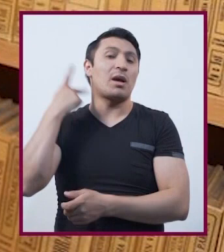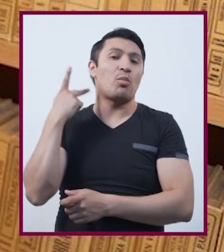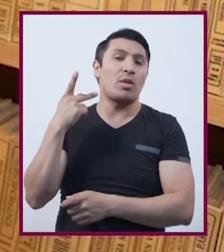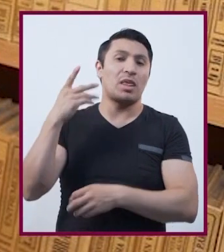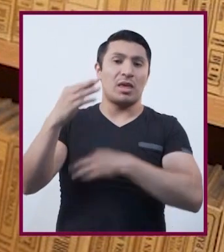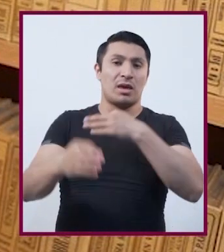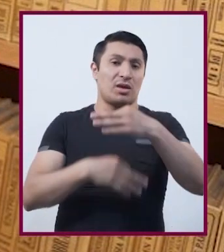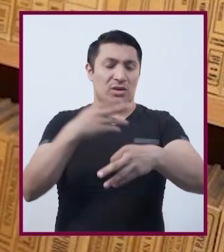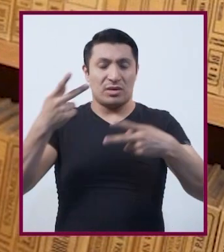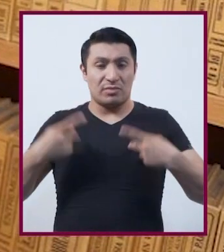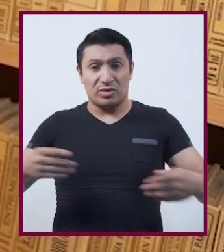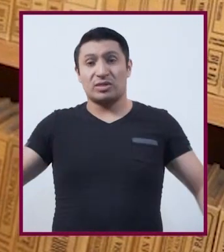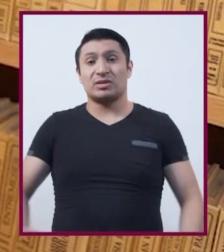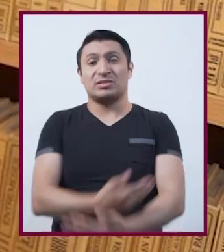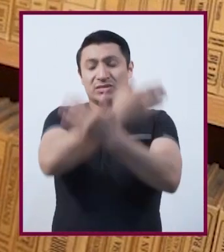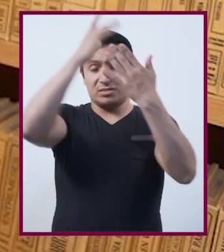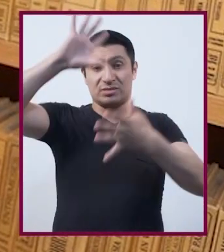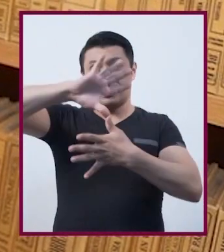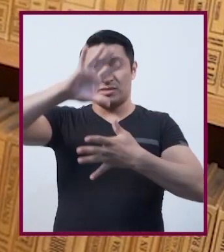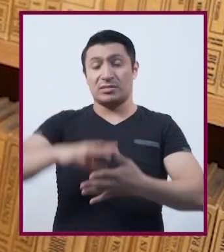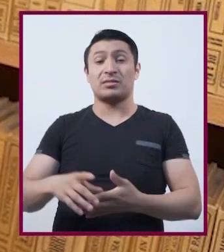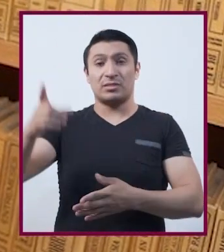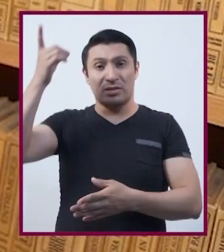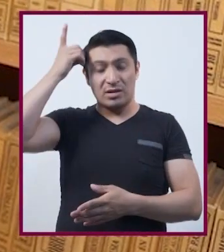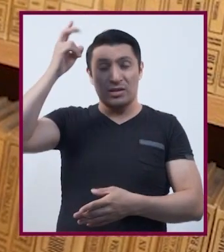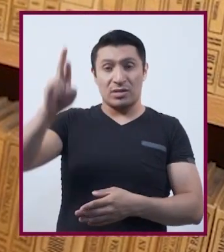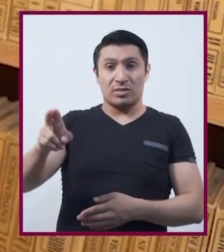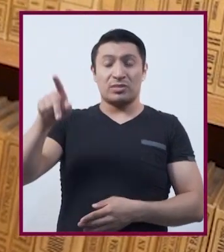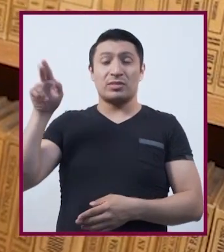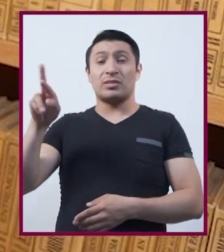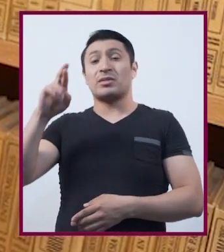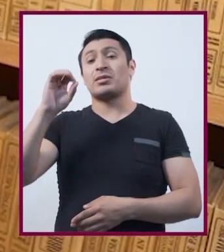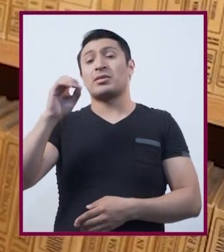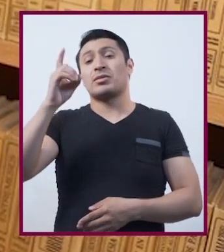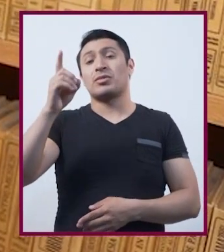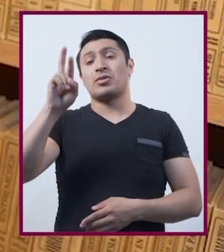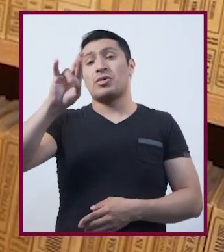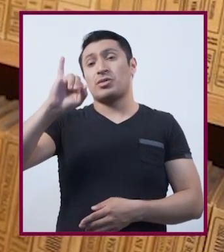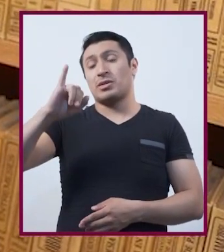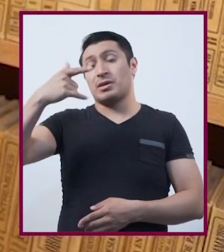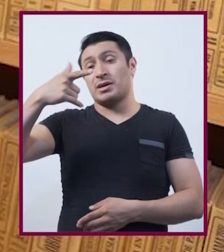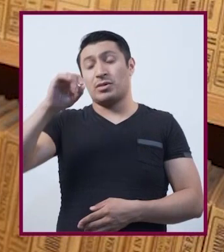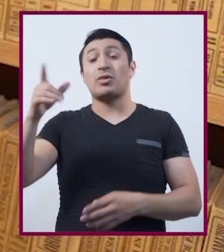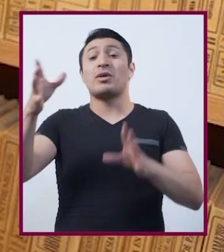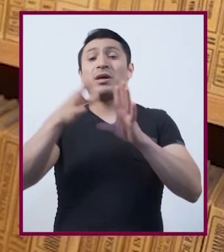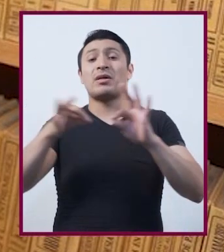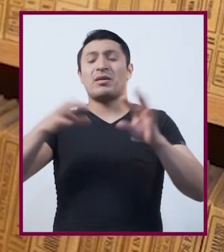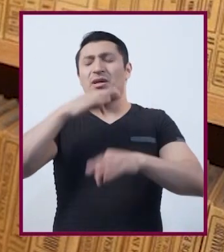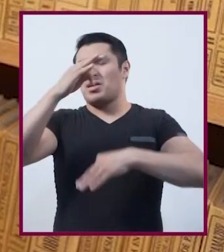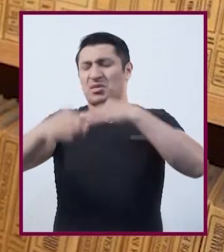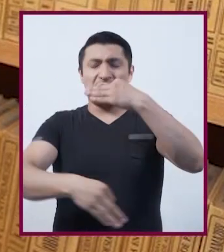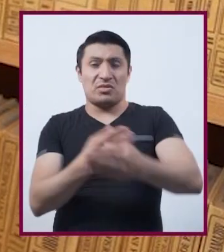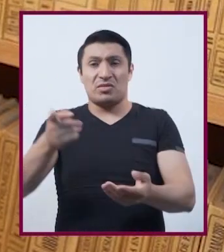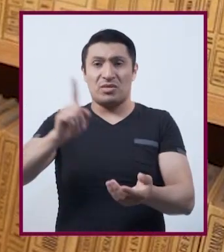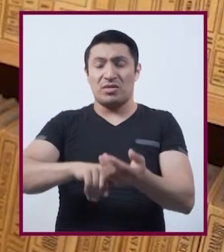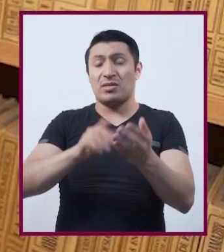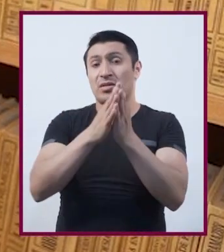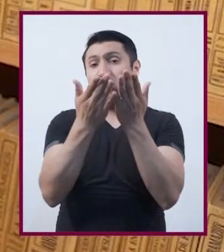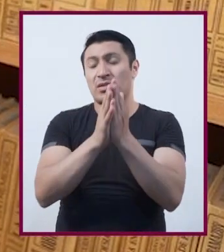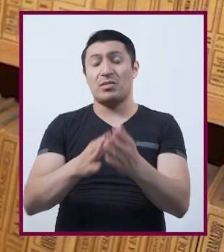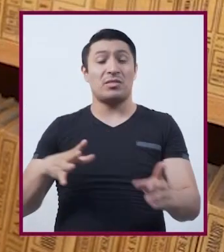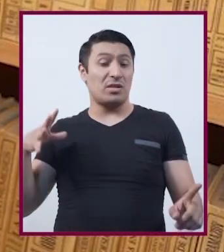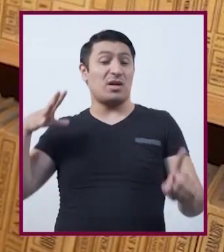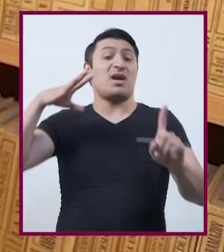Barax, nuestro invitado de hoy, nos cuenta todo esto y más en su libro La Conquista, Catástrofe de los Pueblos Originarios, que salió